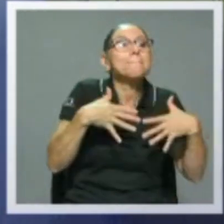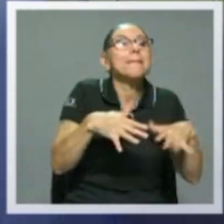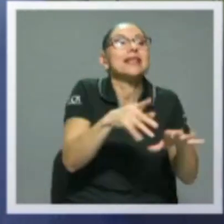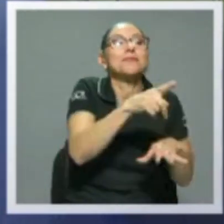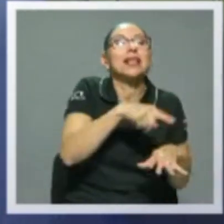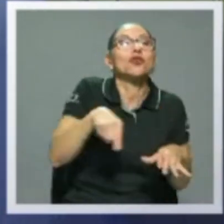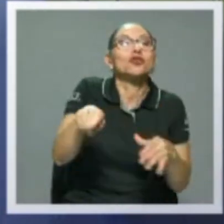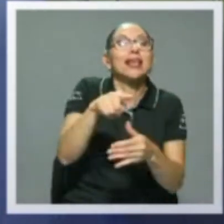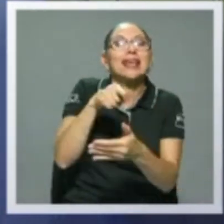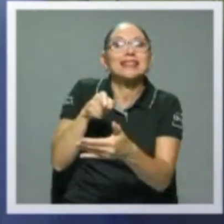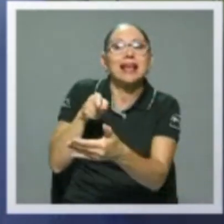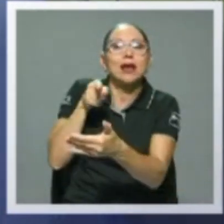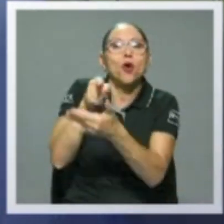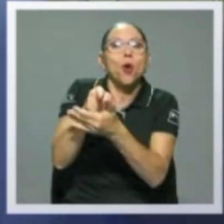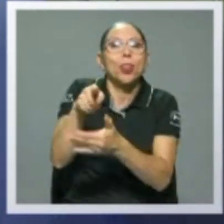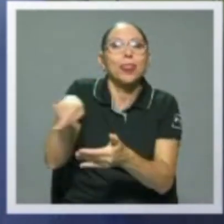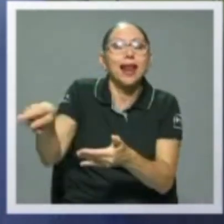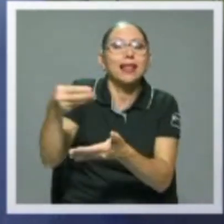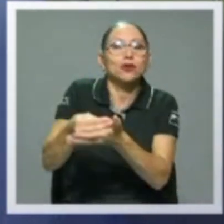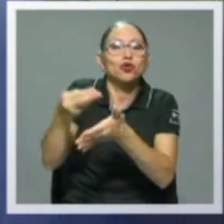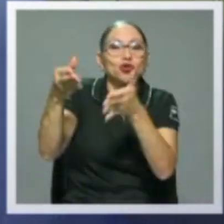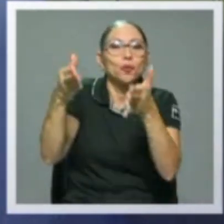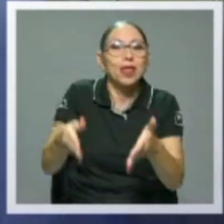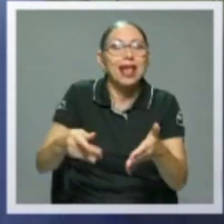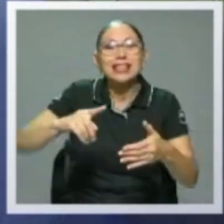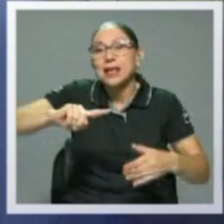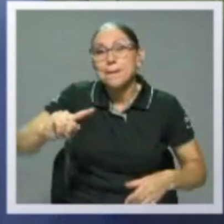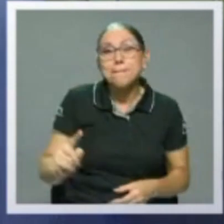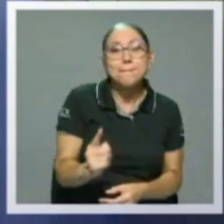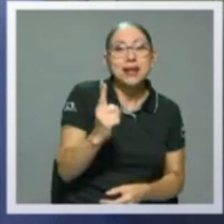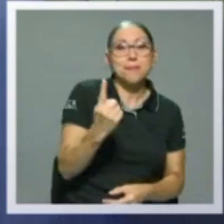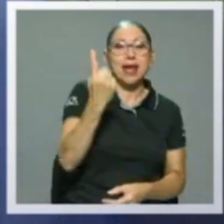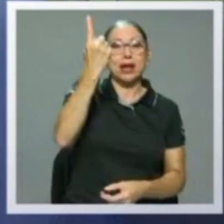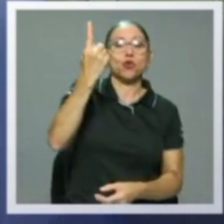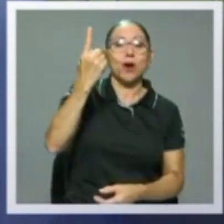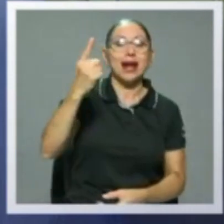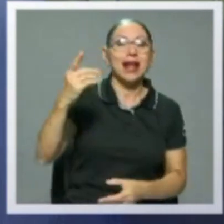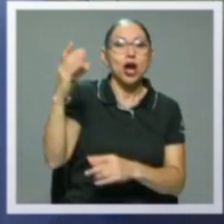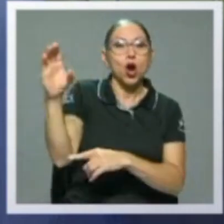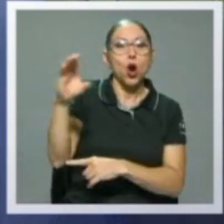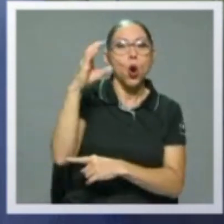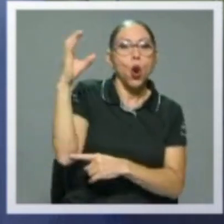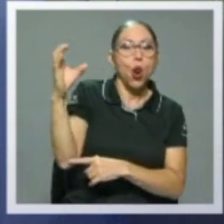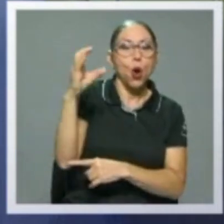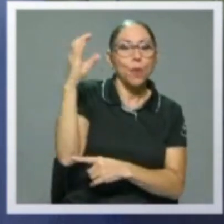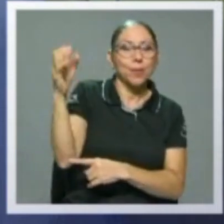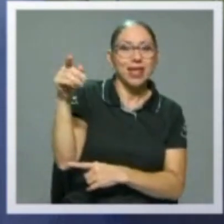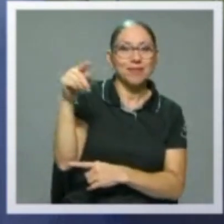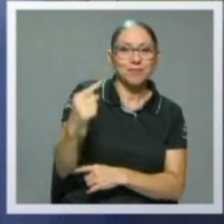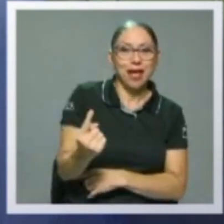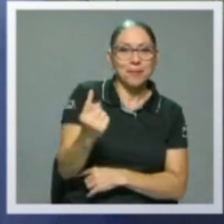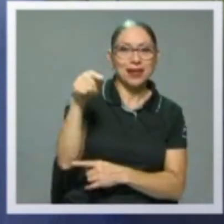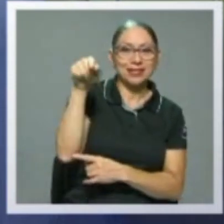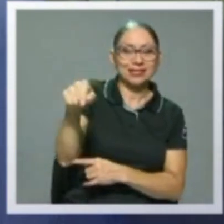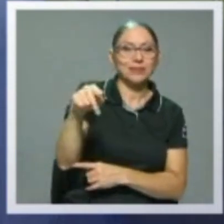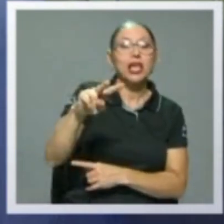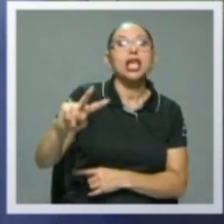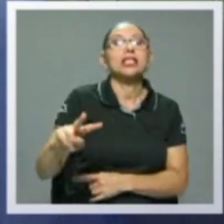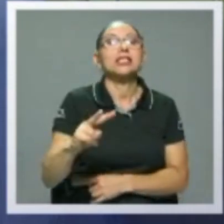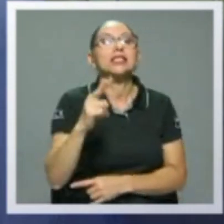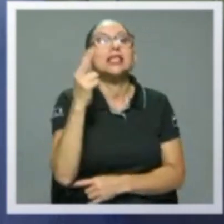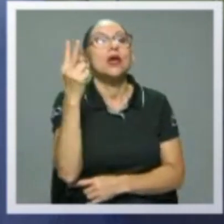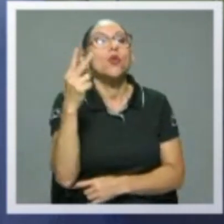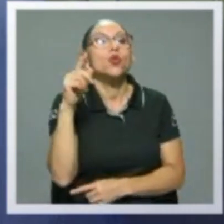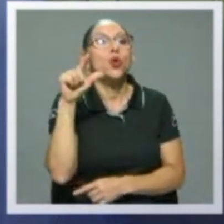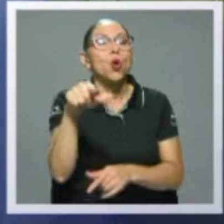en primer lugar aparece Colombia como uno de los que menos lo desfavorece. Y en segundo lugar, después